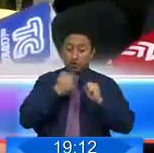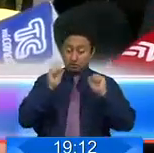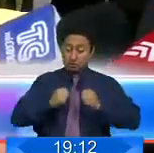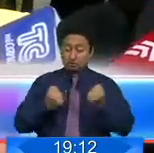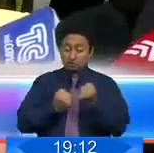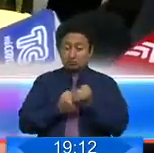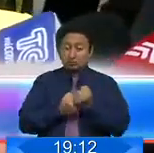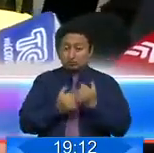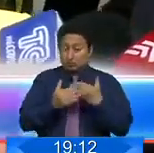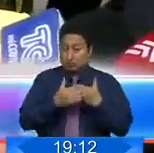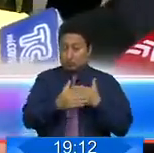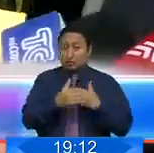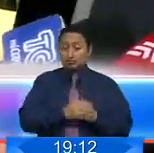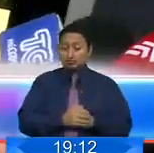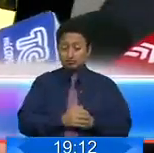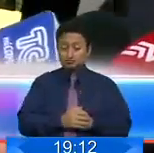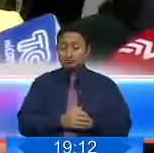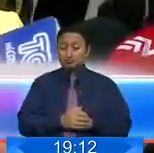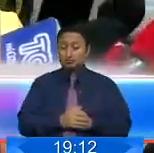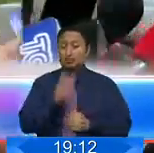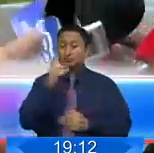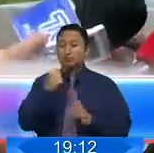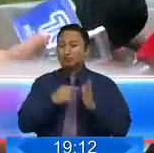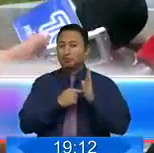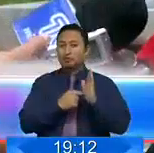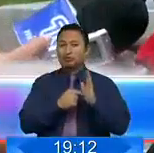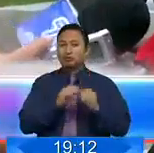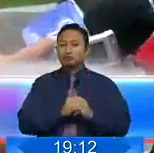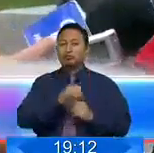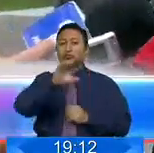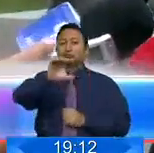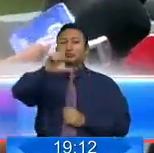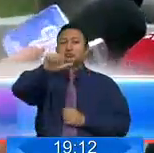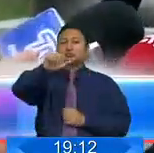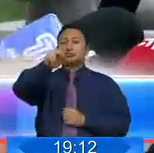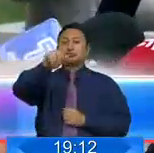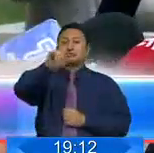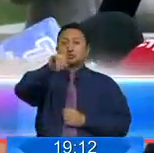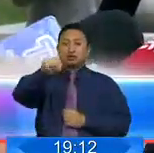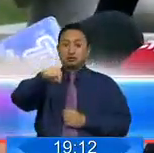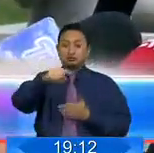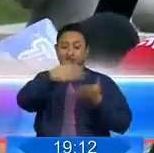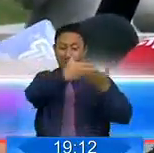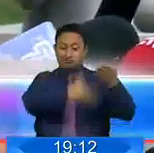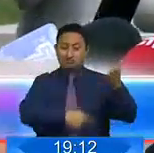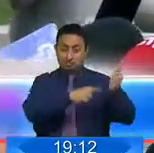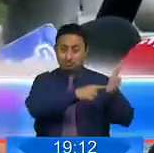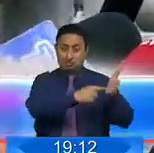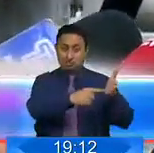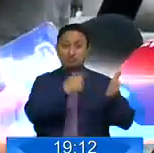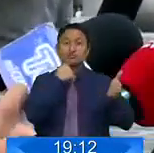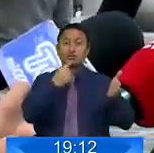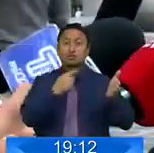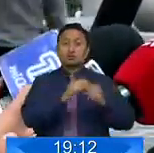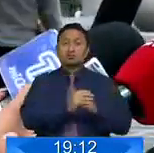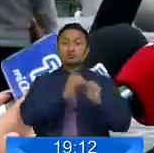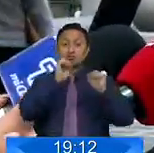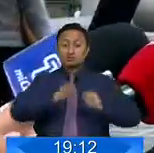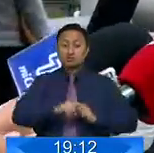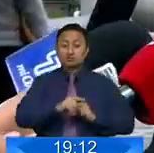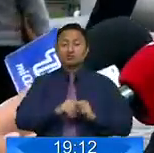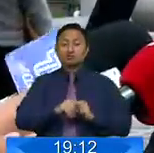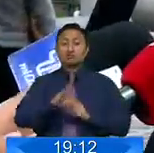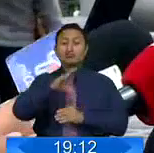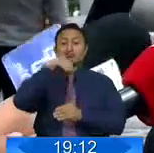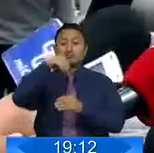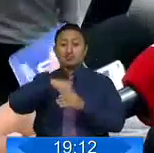que justamente, por ejemplo, Capaya en sus documentos manifiesta que existe una delincuencia,